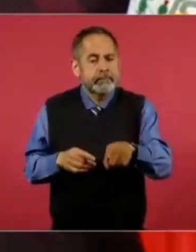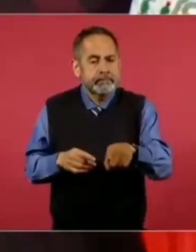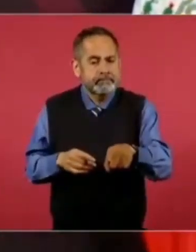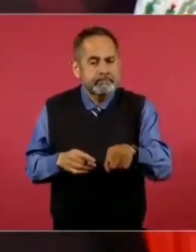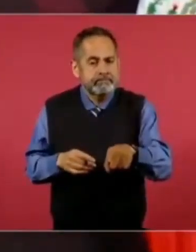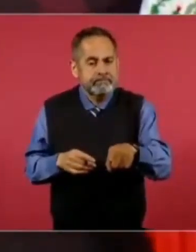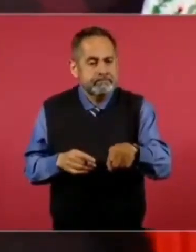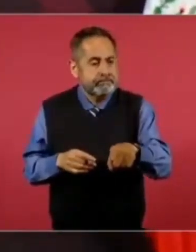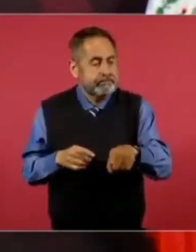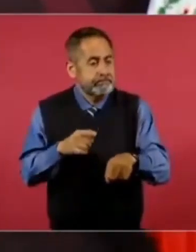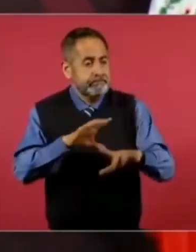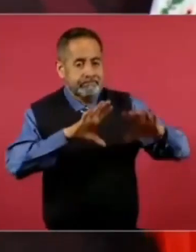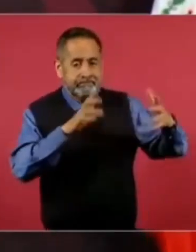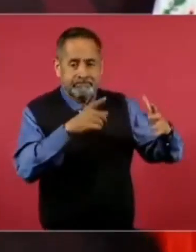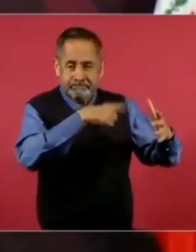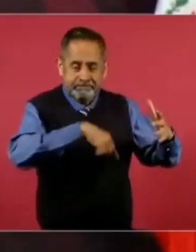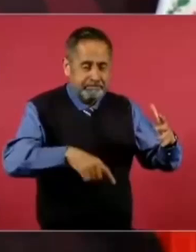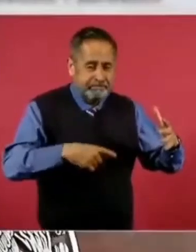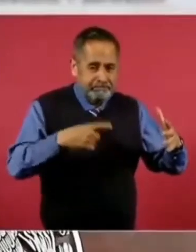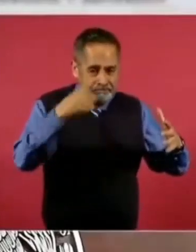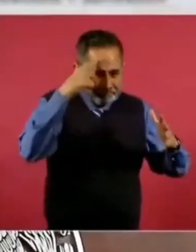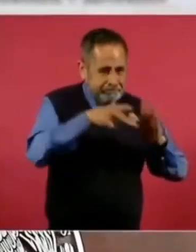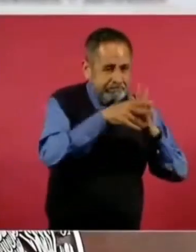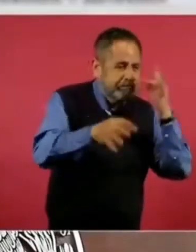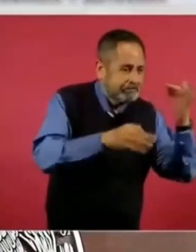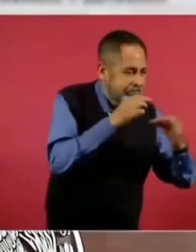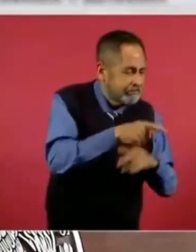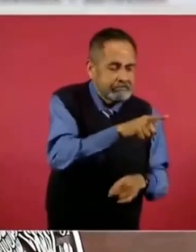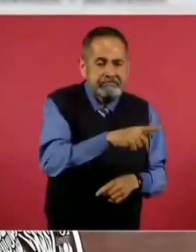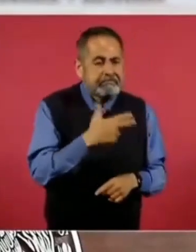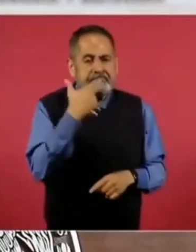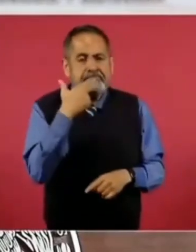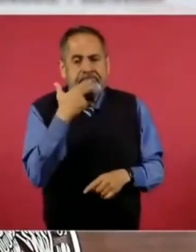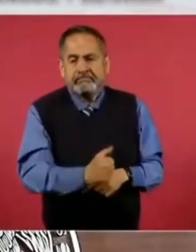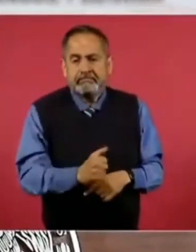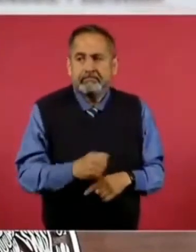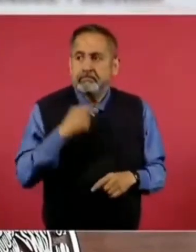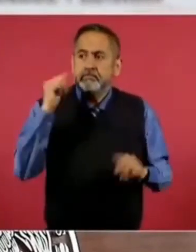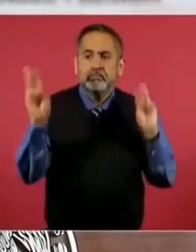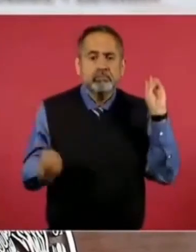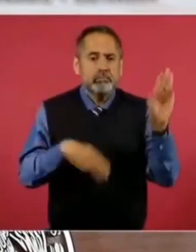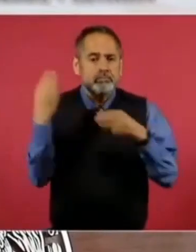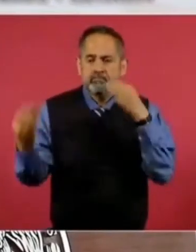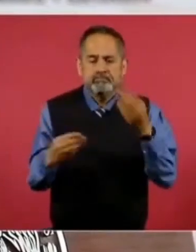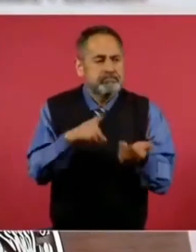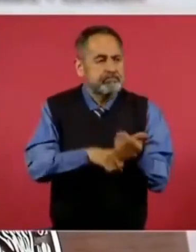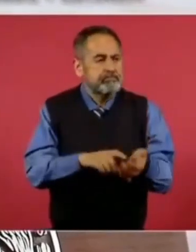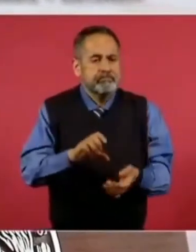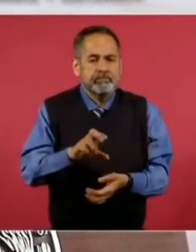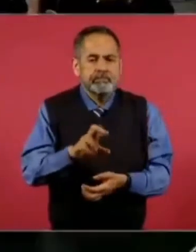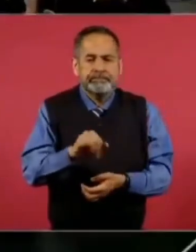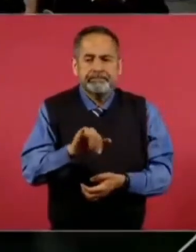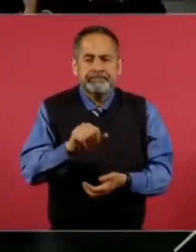en el manejo de los medios de información en el mundo.